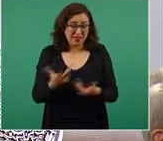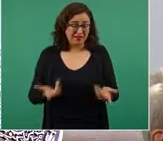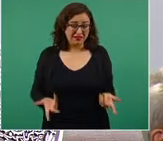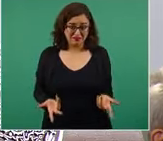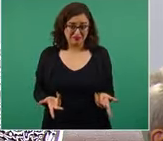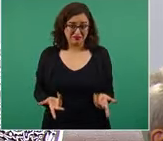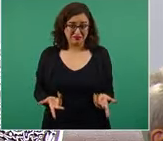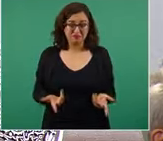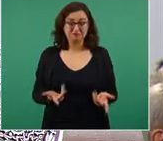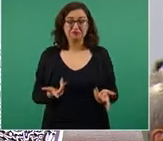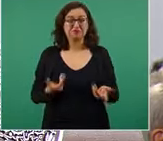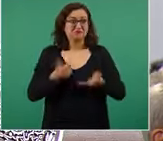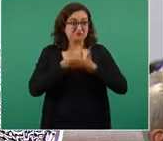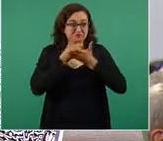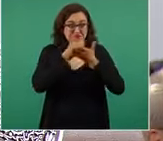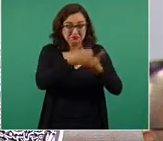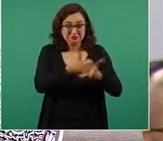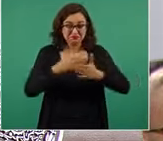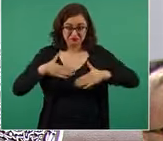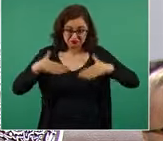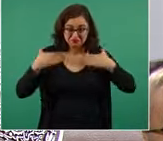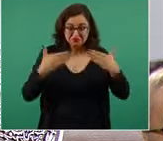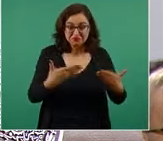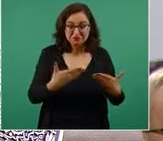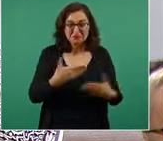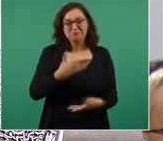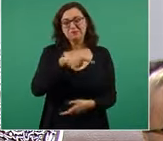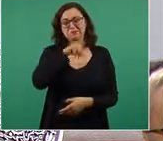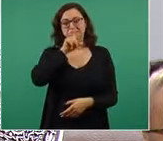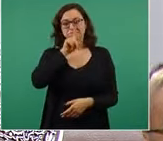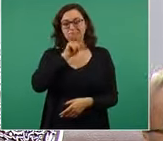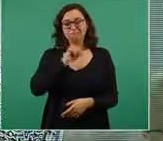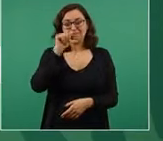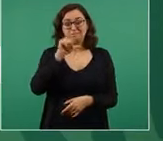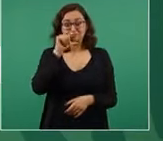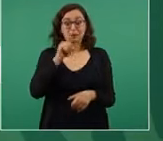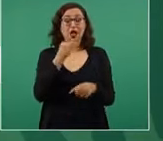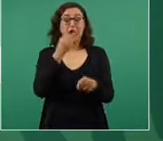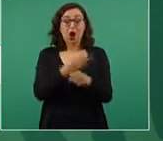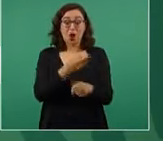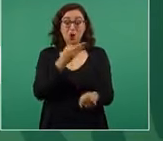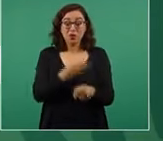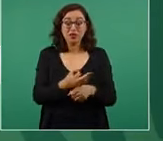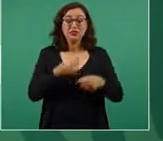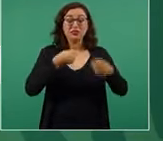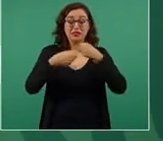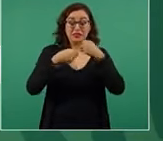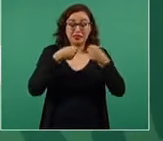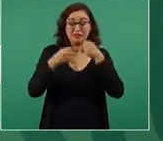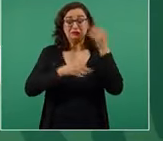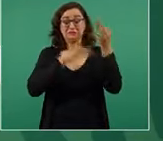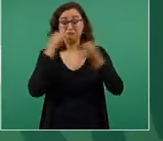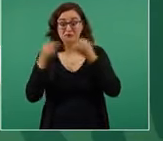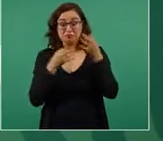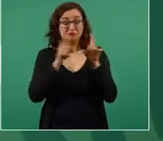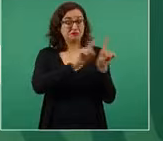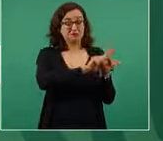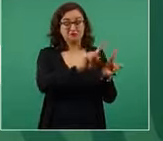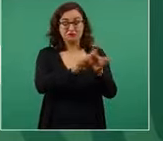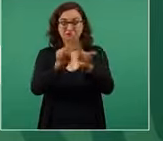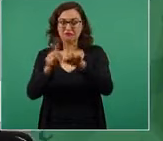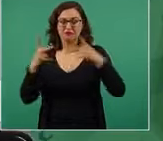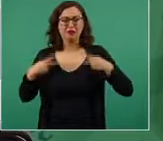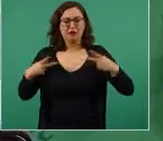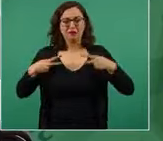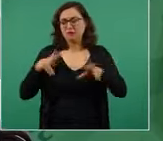Si de por sí los medios de información están atravesando por una severa crisis de